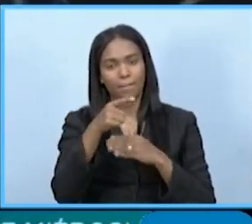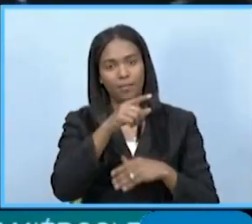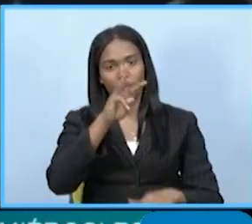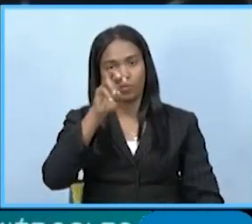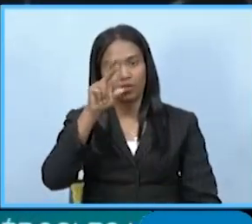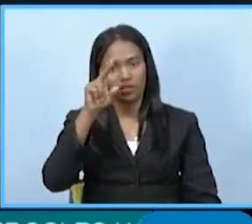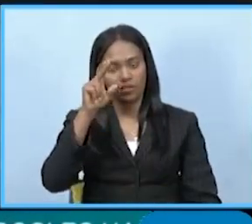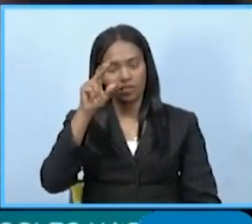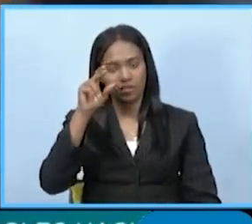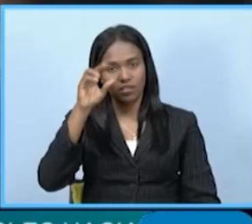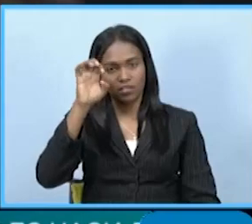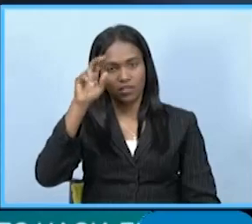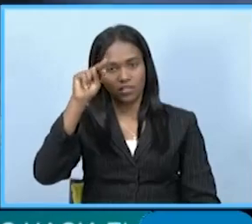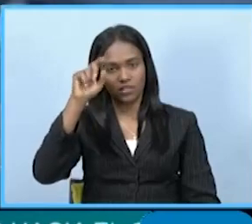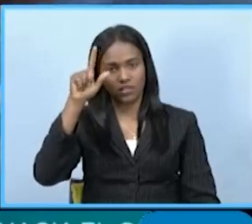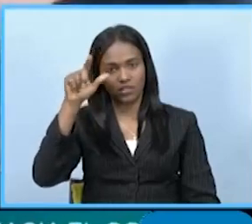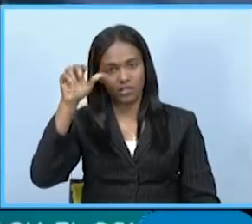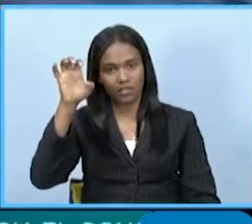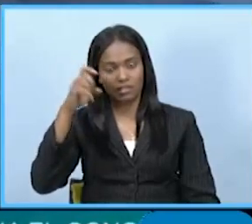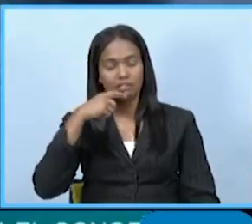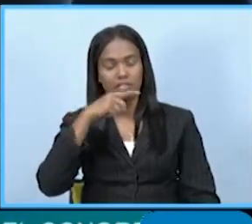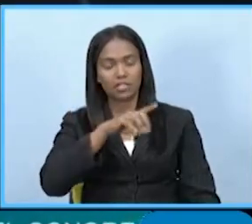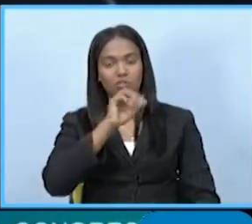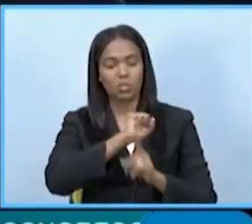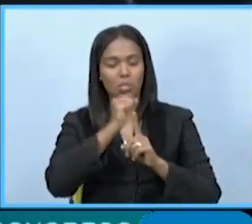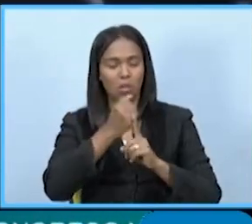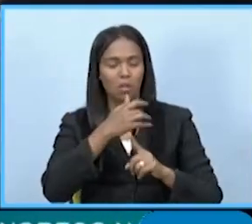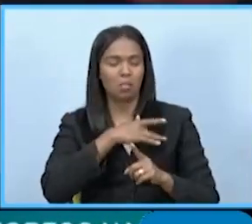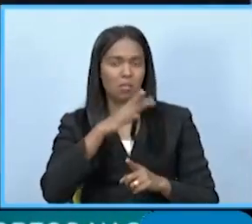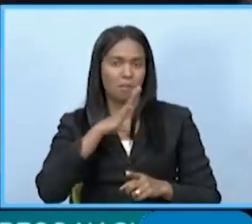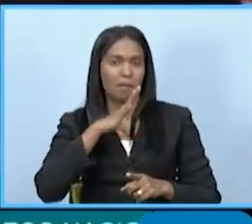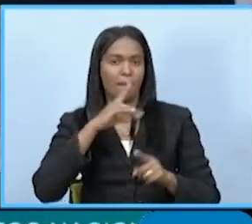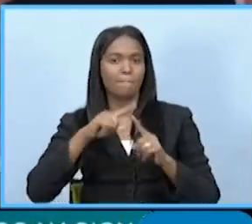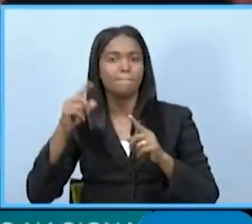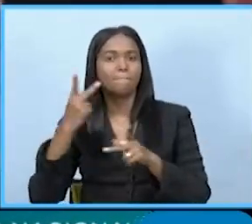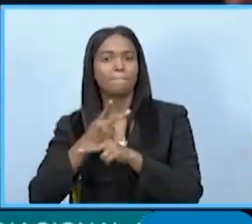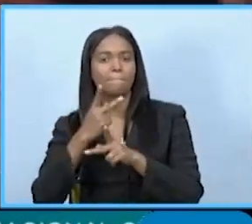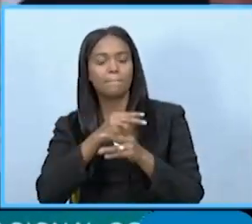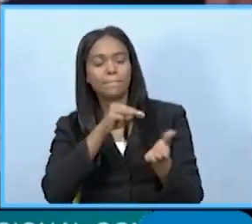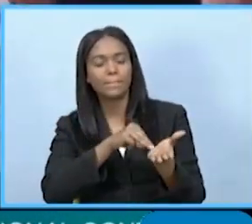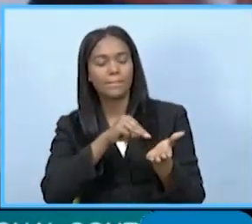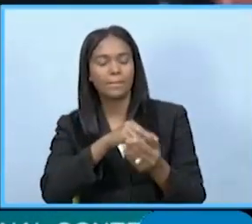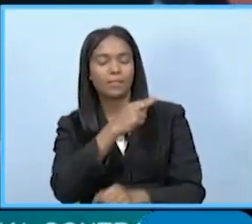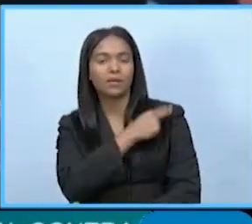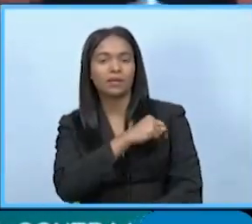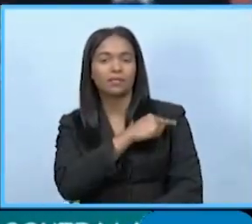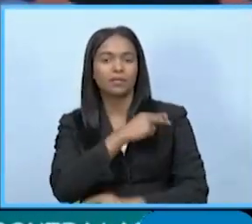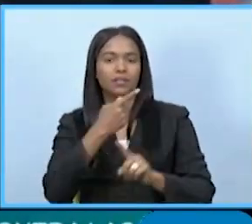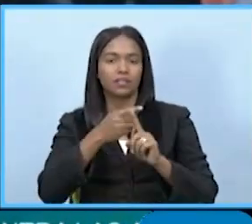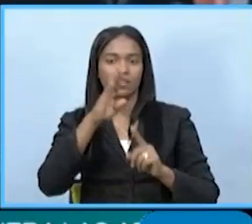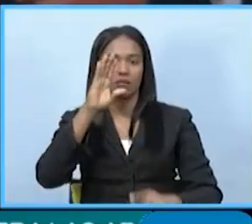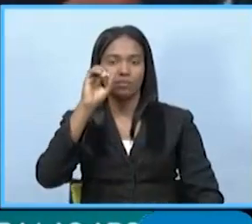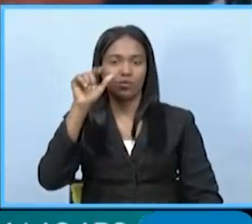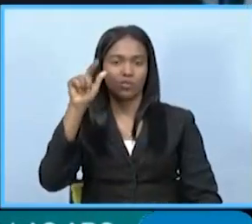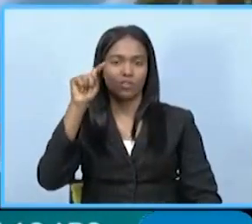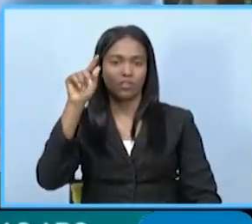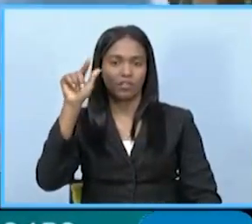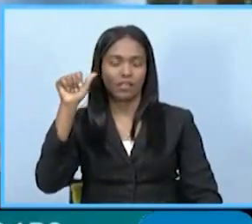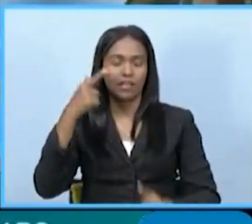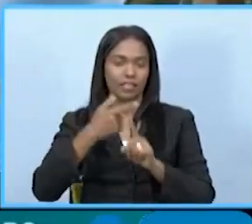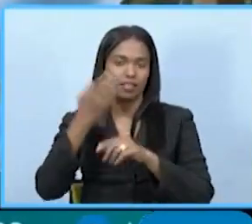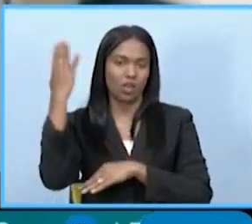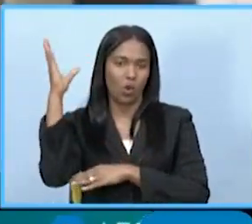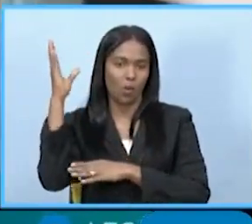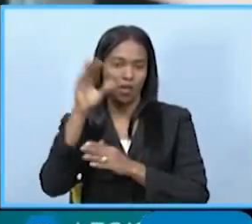Huáscar Enríquez, aseguró que el artista se encuentra estable y bajo cuidados médicos en un centro de salud de Bogotá, capital colombiana. El